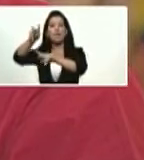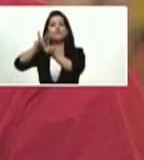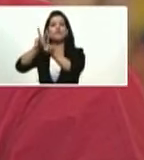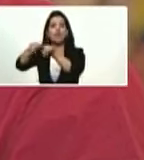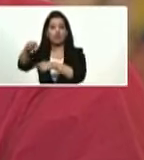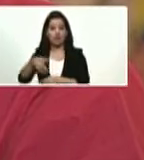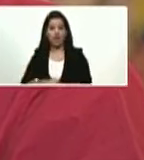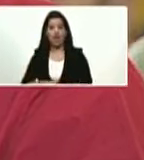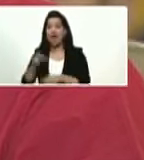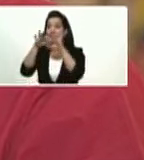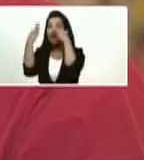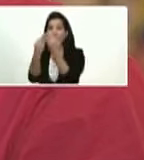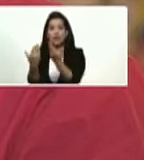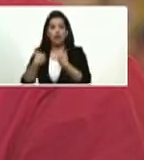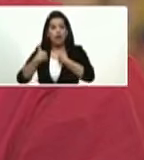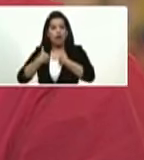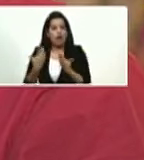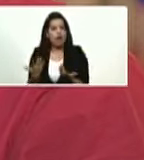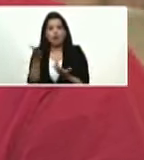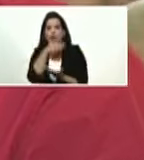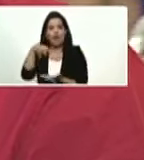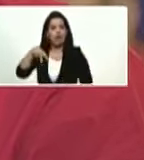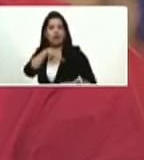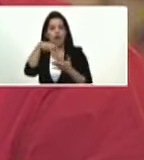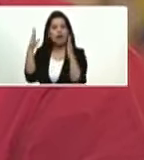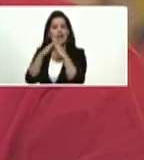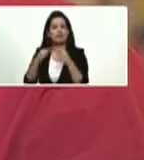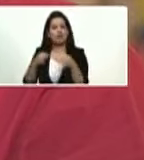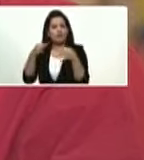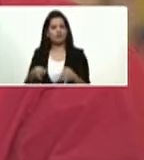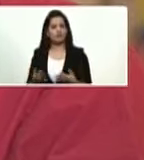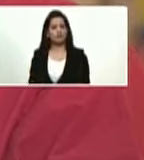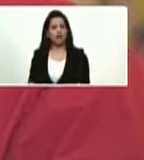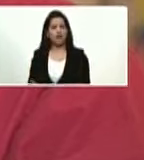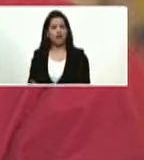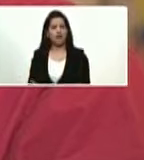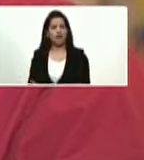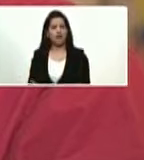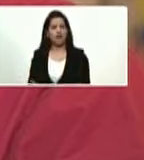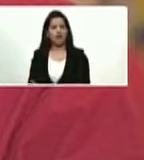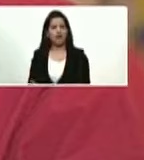del futuro de tener una vivienda digna, asimismo privatizar.